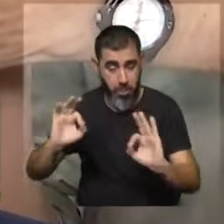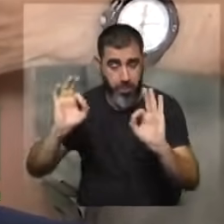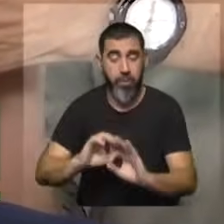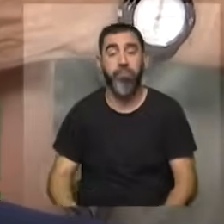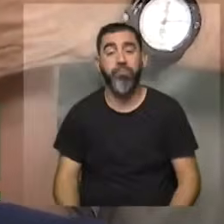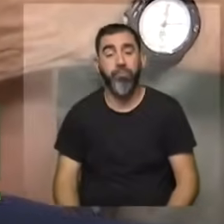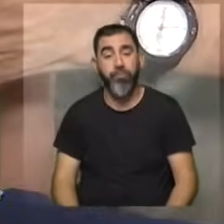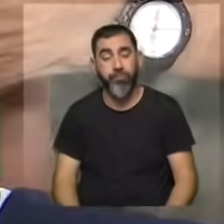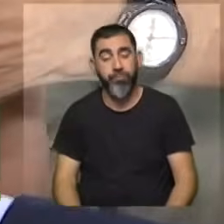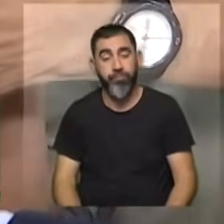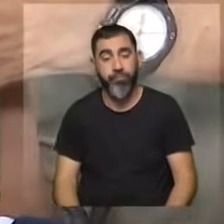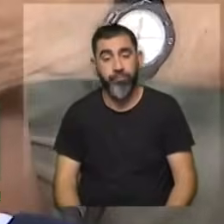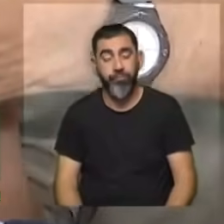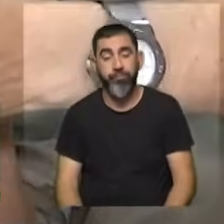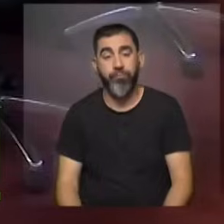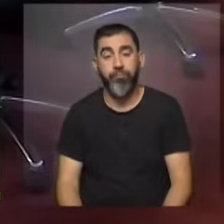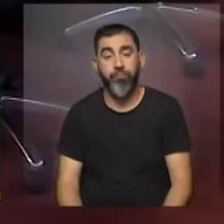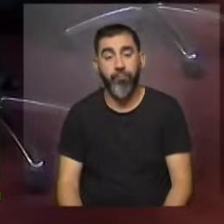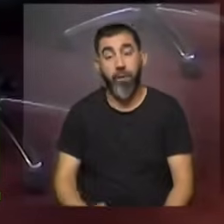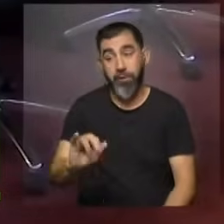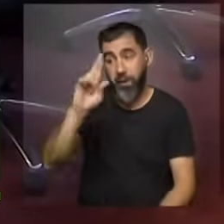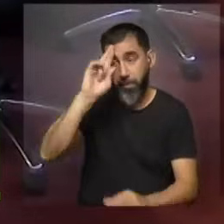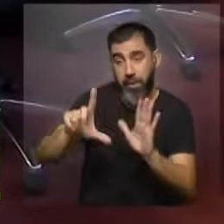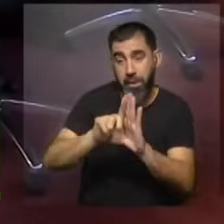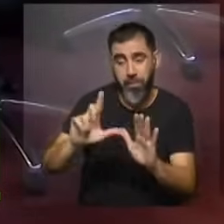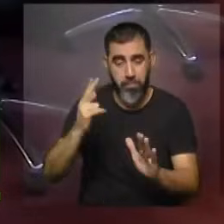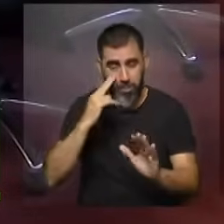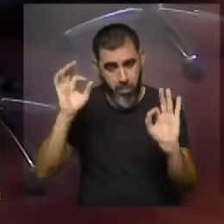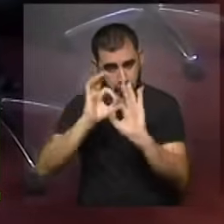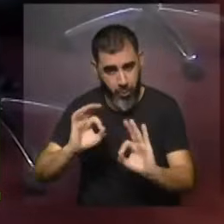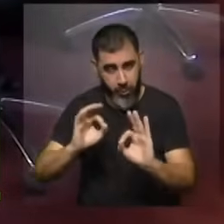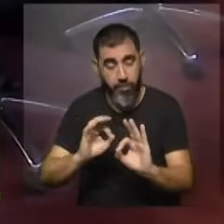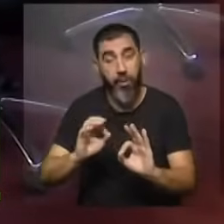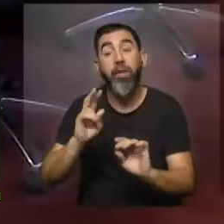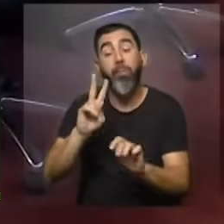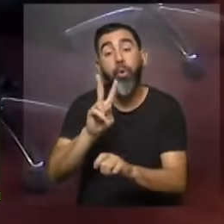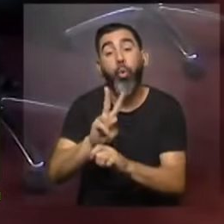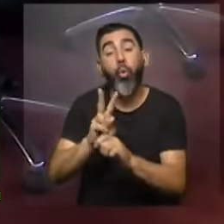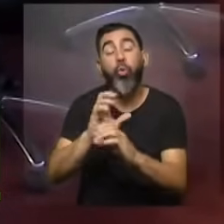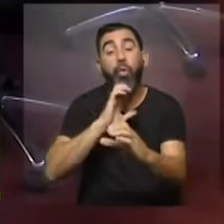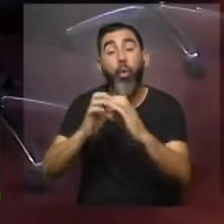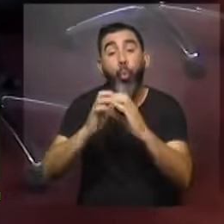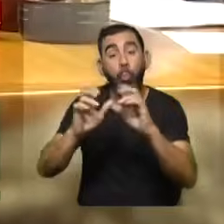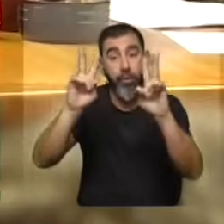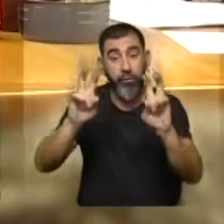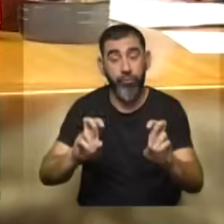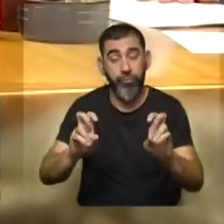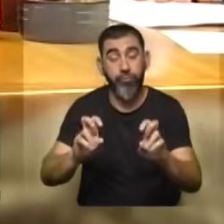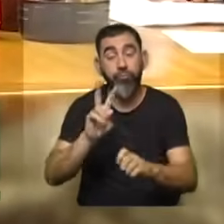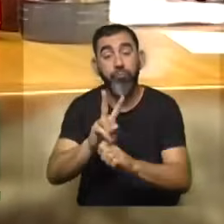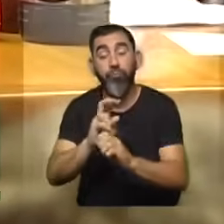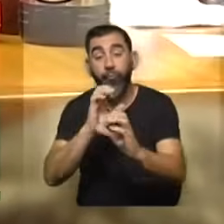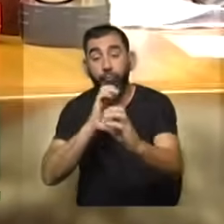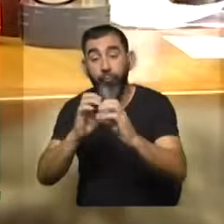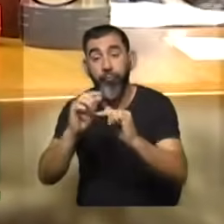cumplido con las exigencias de la ley el otro elemento importante es el control de medios el control de